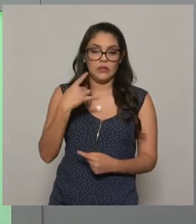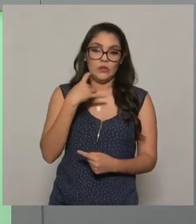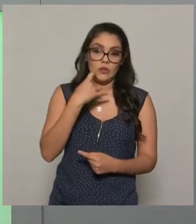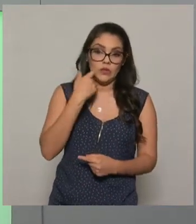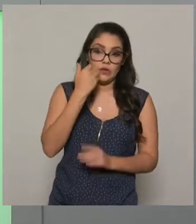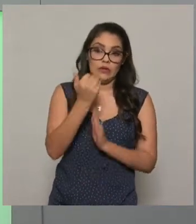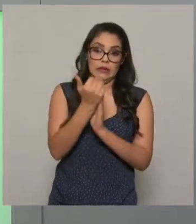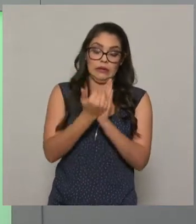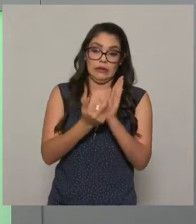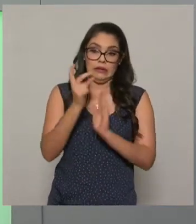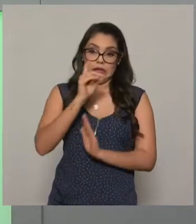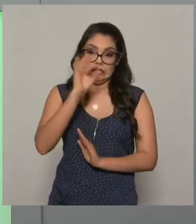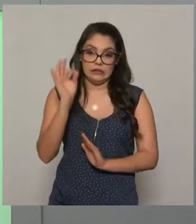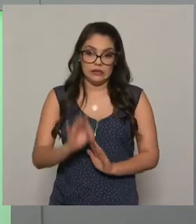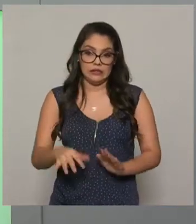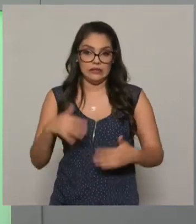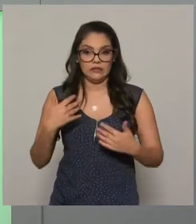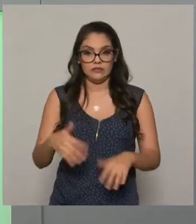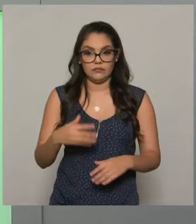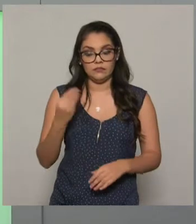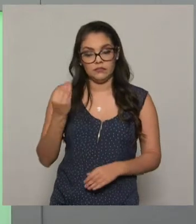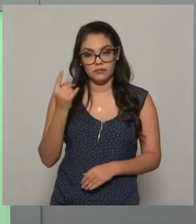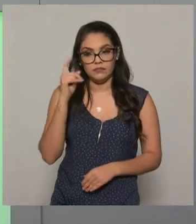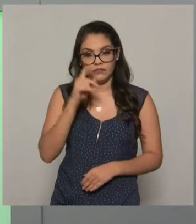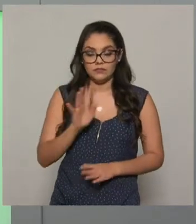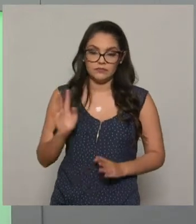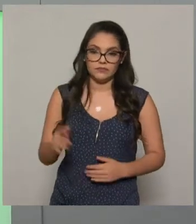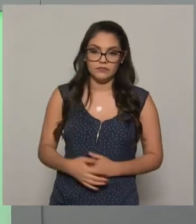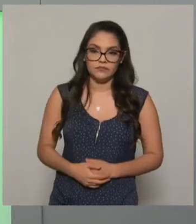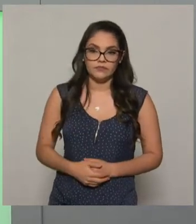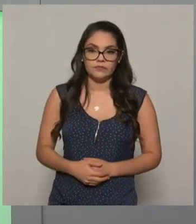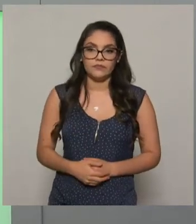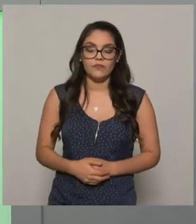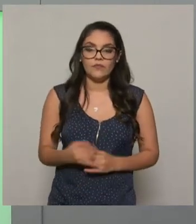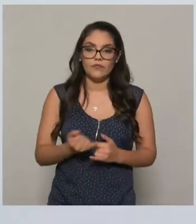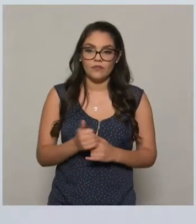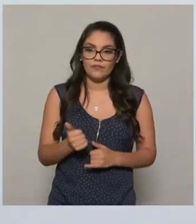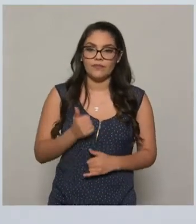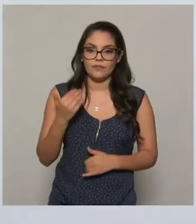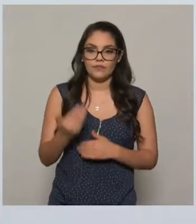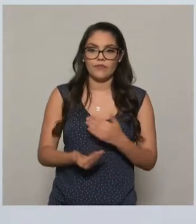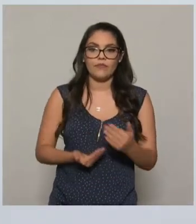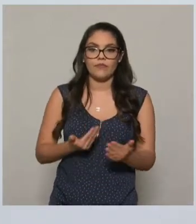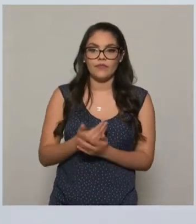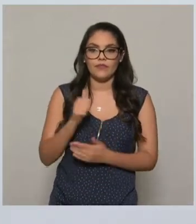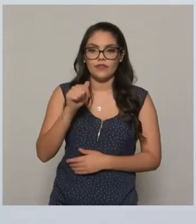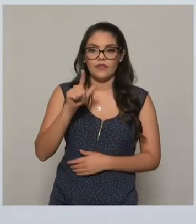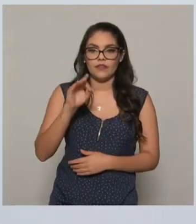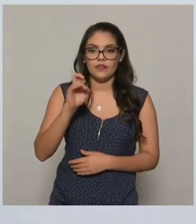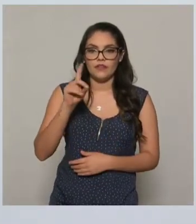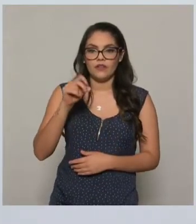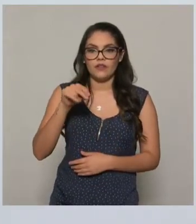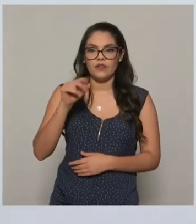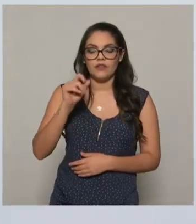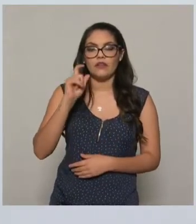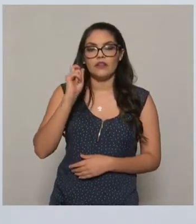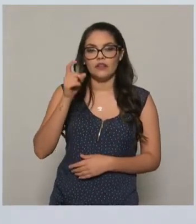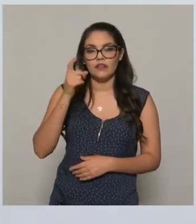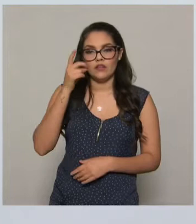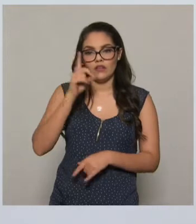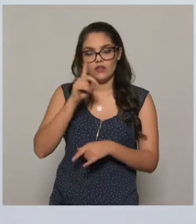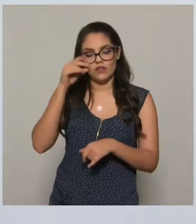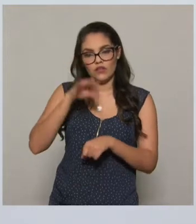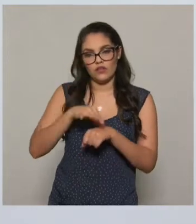al 30% esta cantidad de accidentes, ¿no? Sí, claro. Y bueno, también aprovecho para presentar a Alfredo Nava. Él es médico internista del